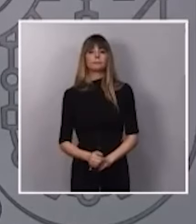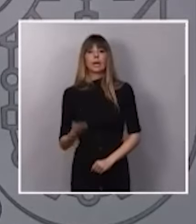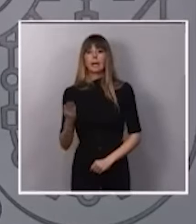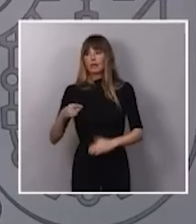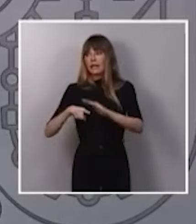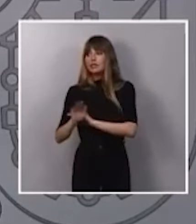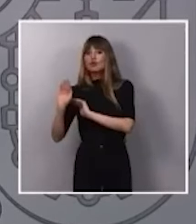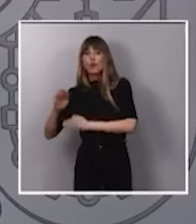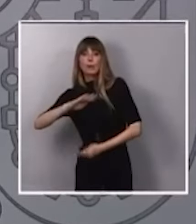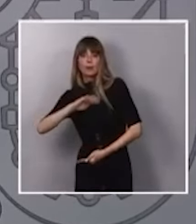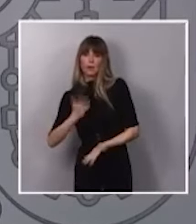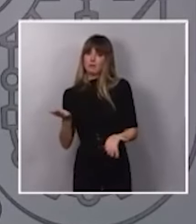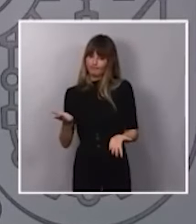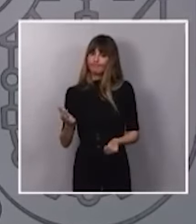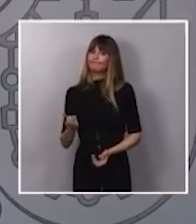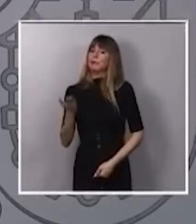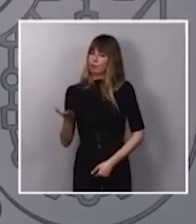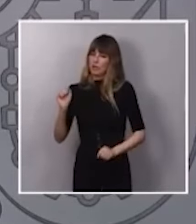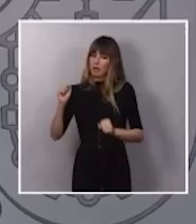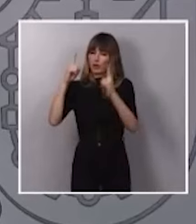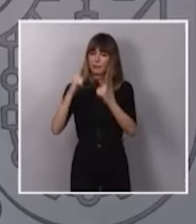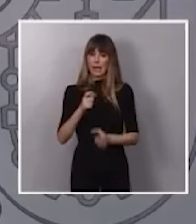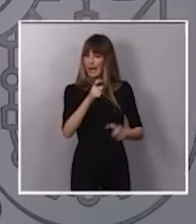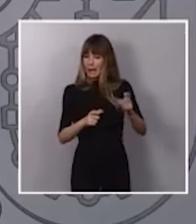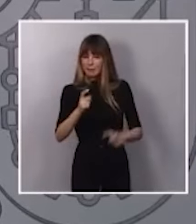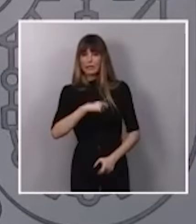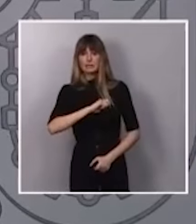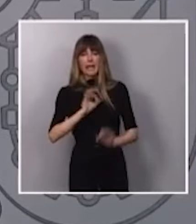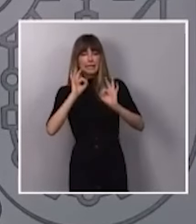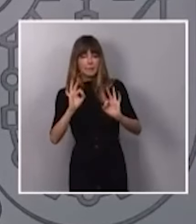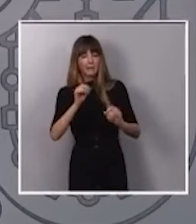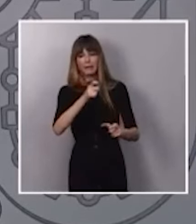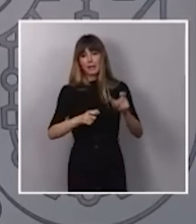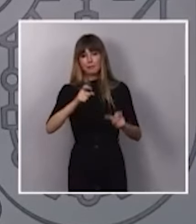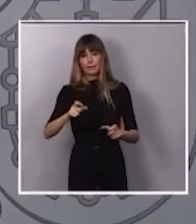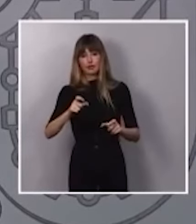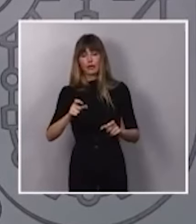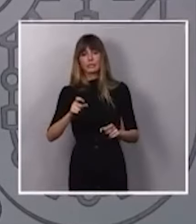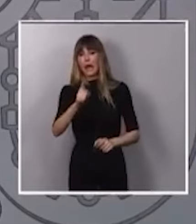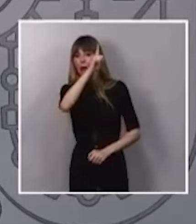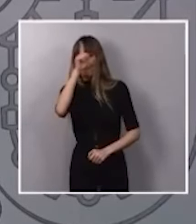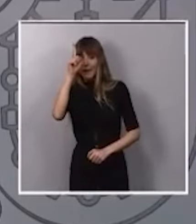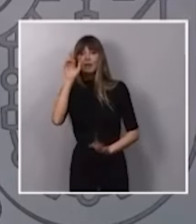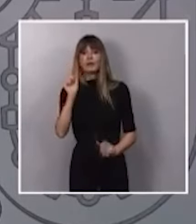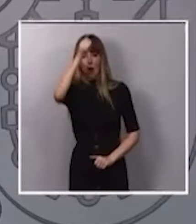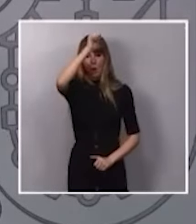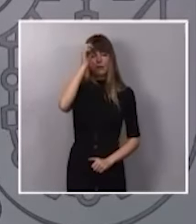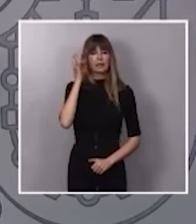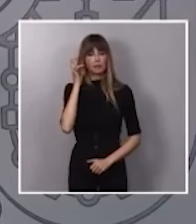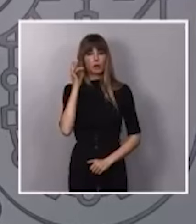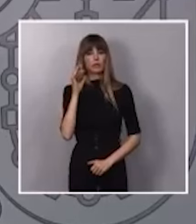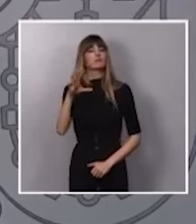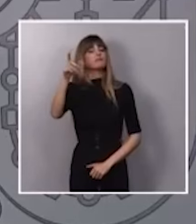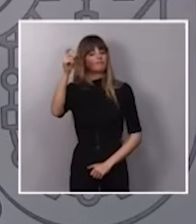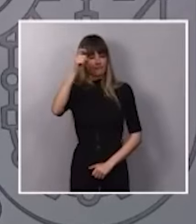gestión. Y desde luego, todos los españoles, y especialmente los madrileños y las madrileñas, guardan de una manera muy fresca en la